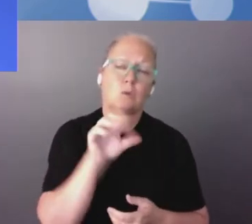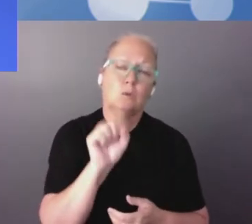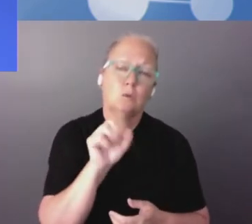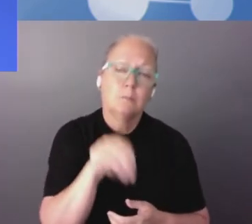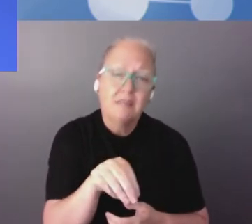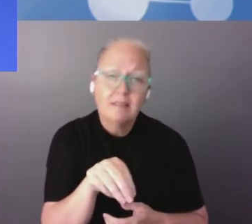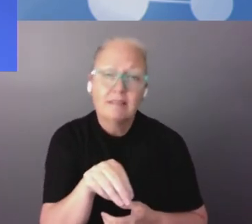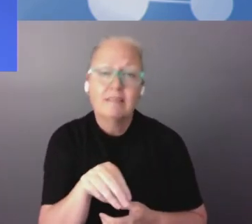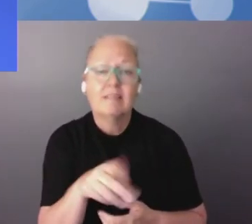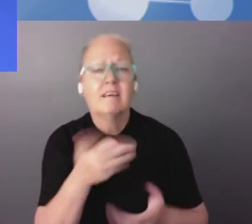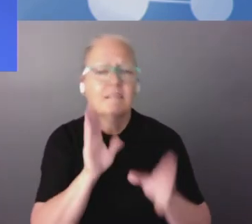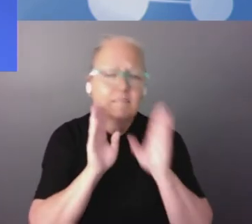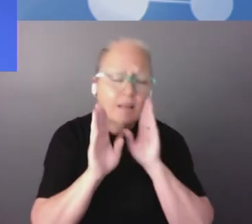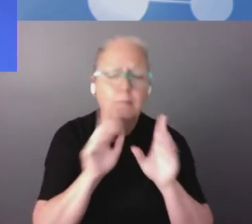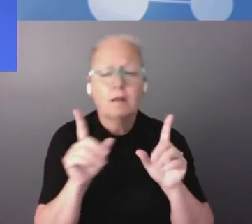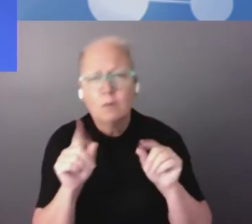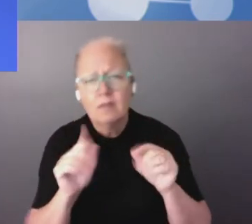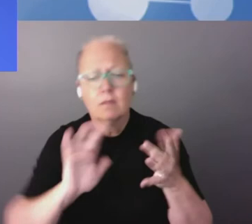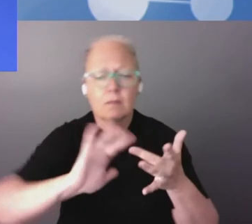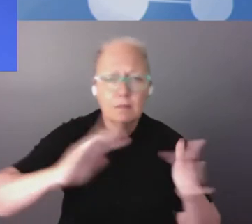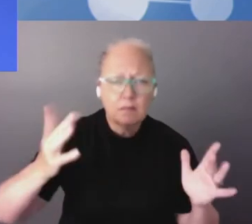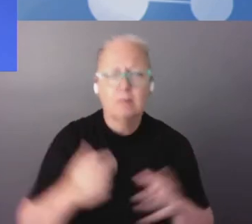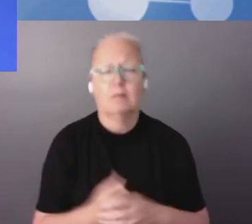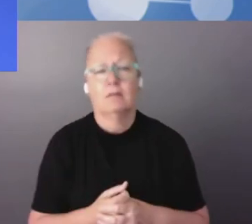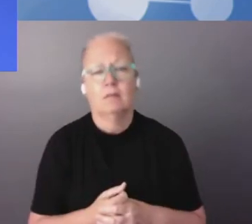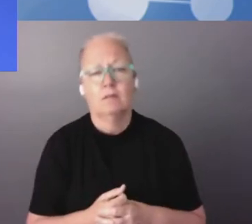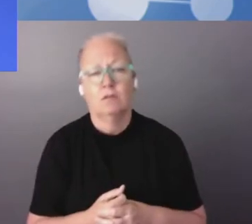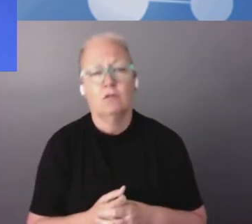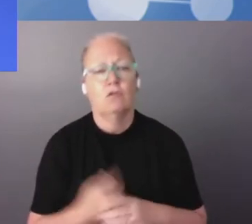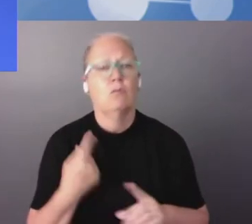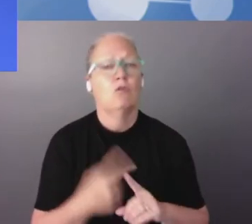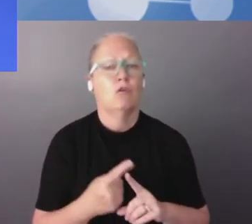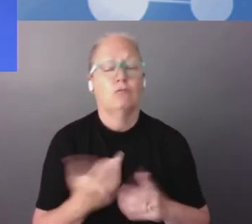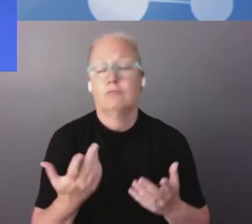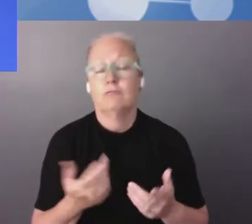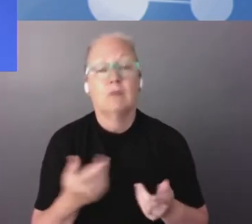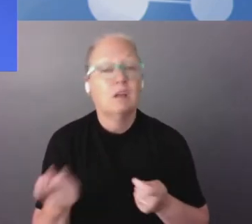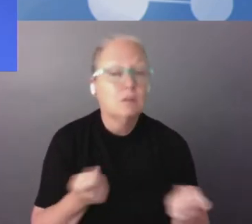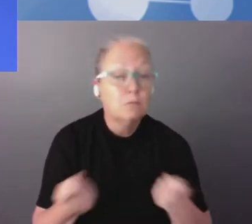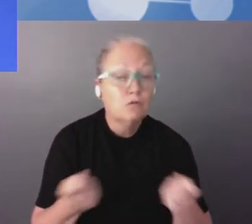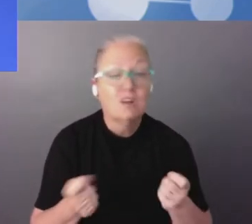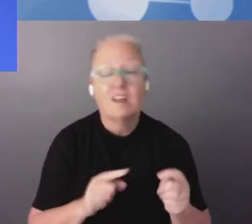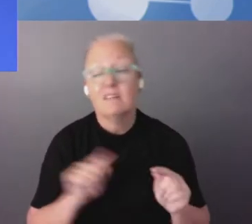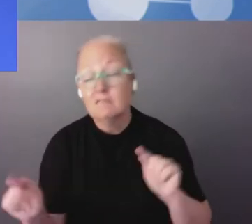general o en la administración pública de todos los niveles y en los contactos